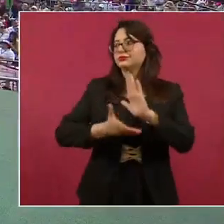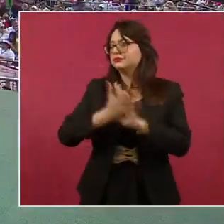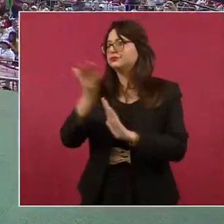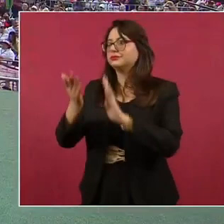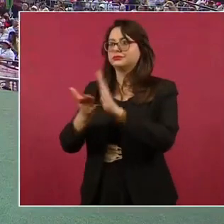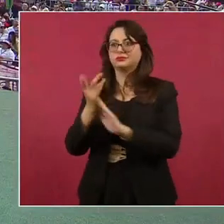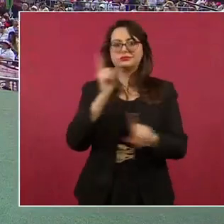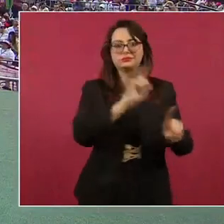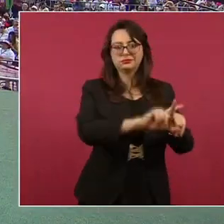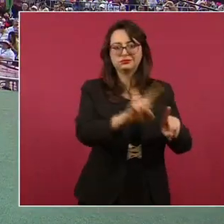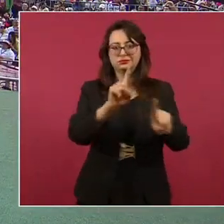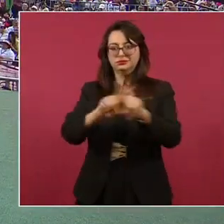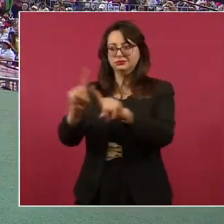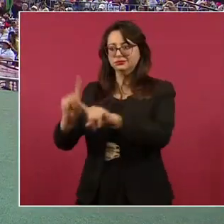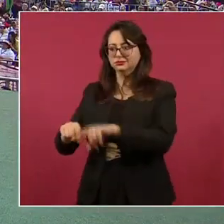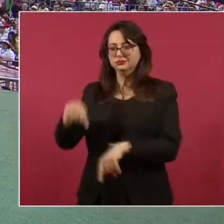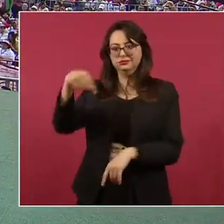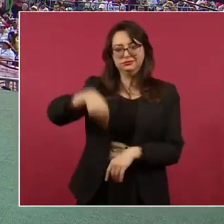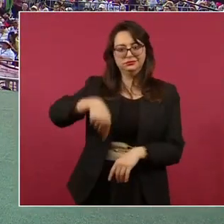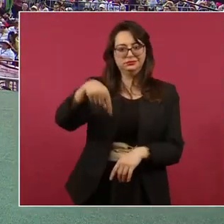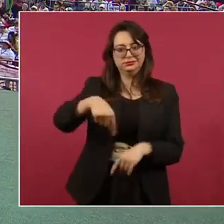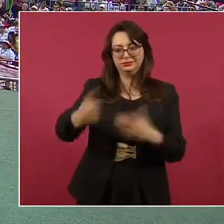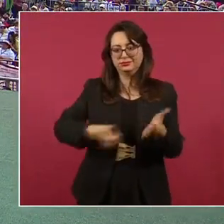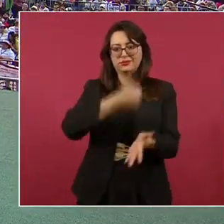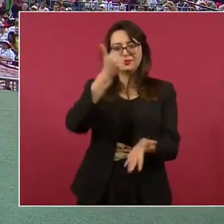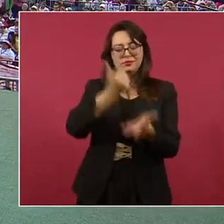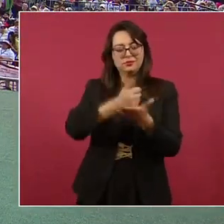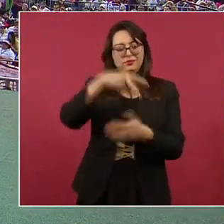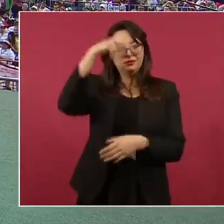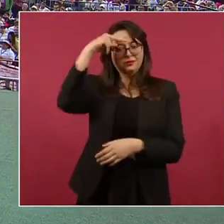rehabilitando la línea